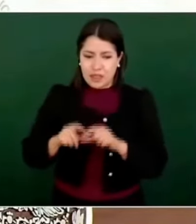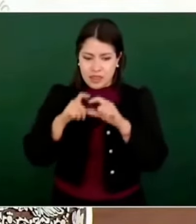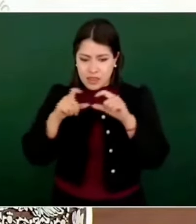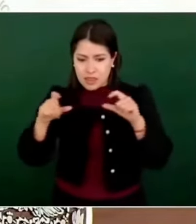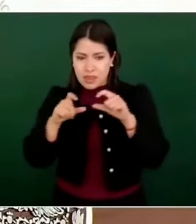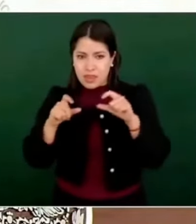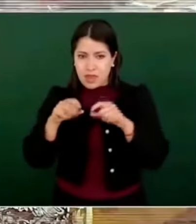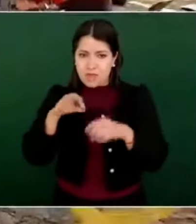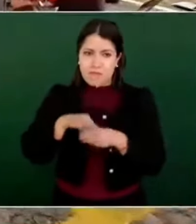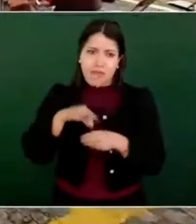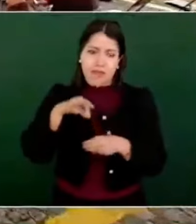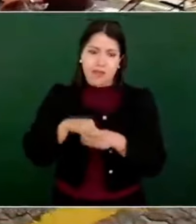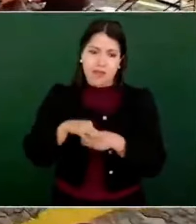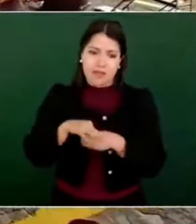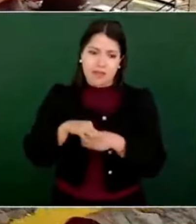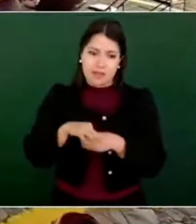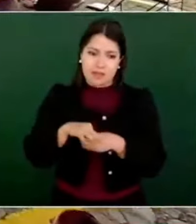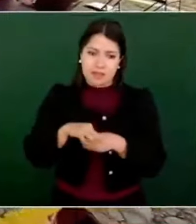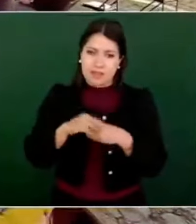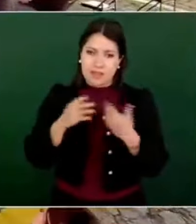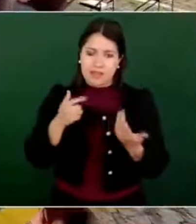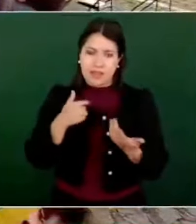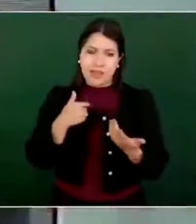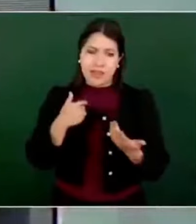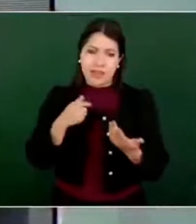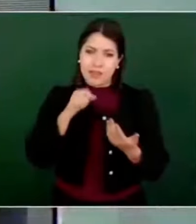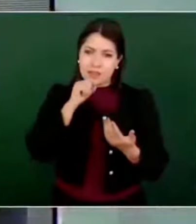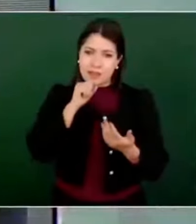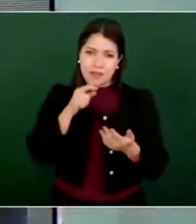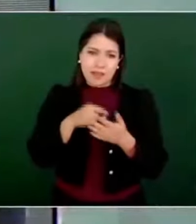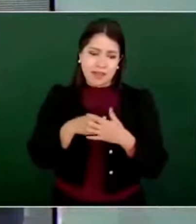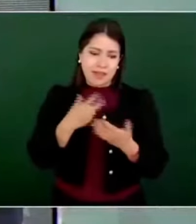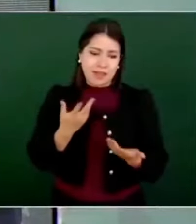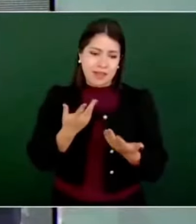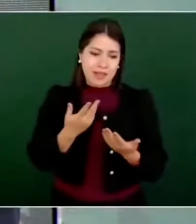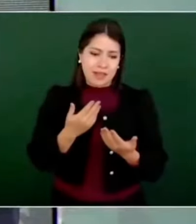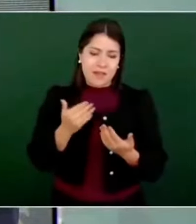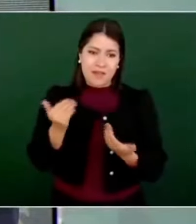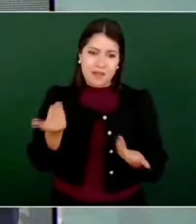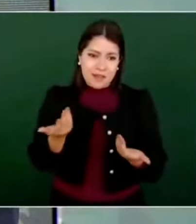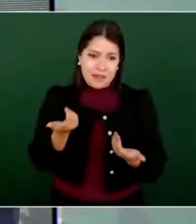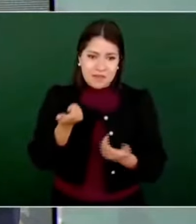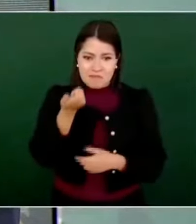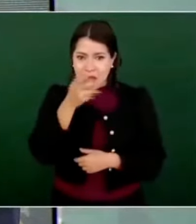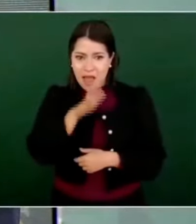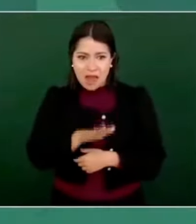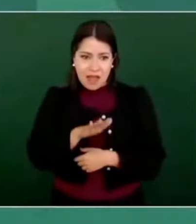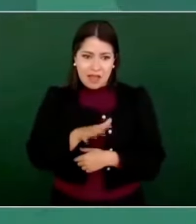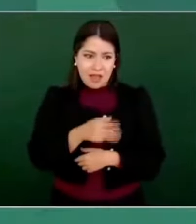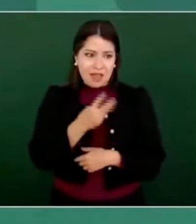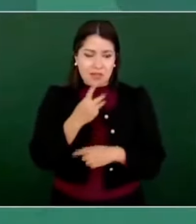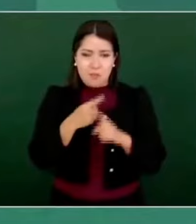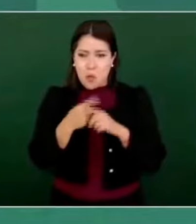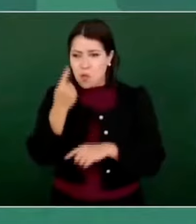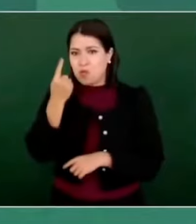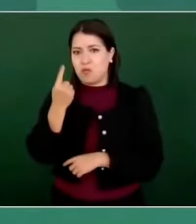baratos en Argentina a tres por un